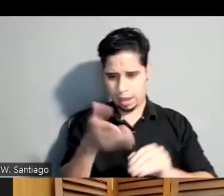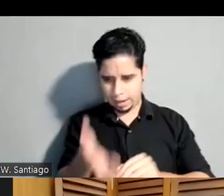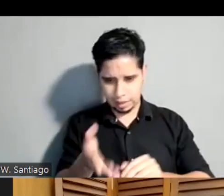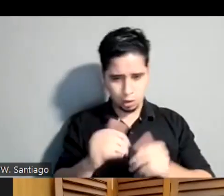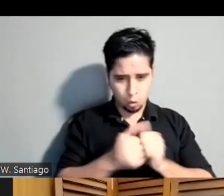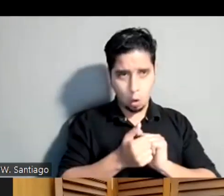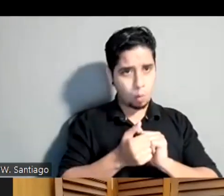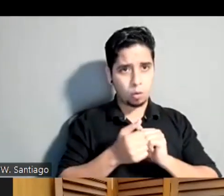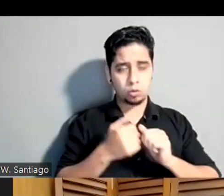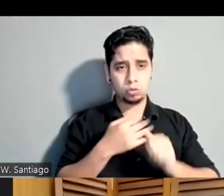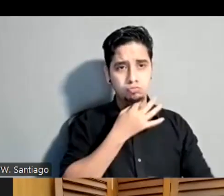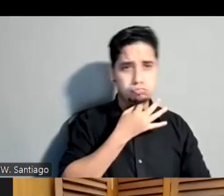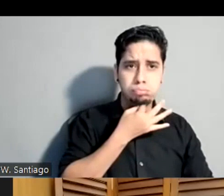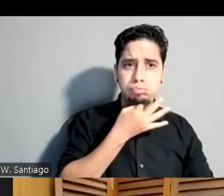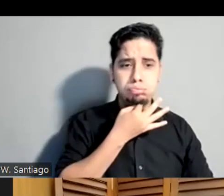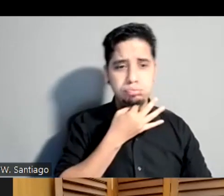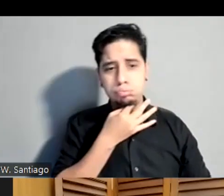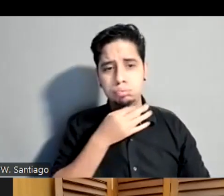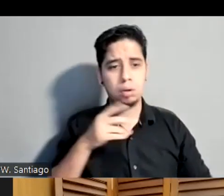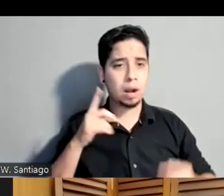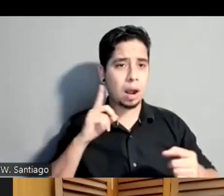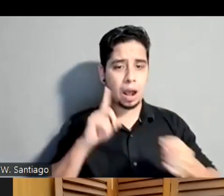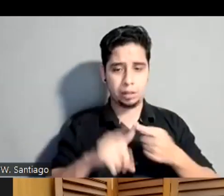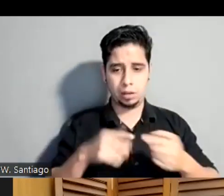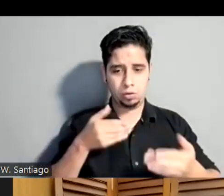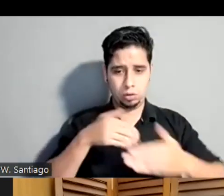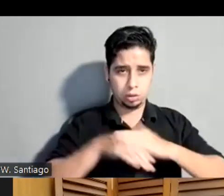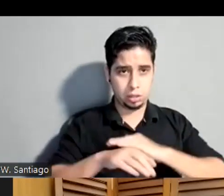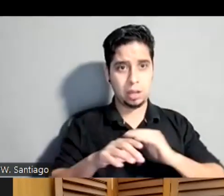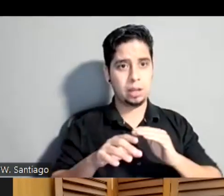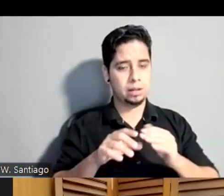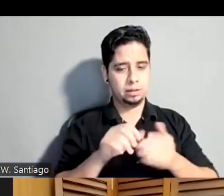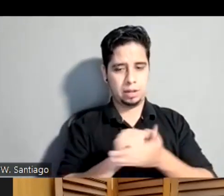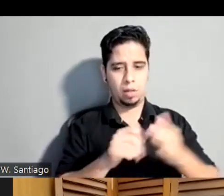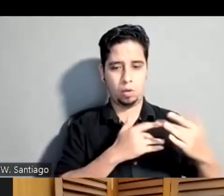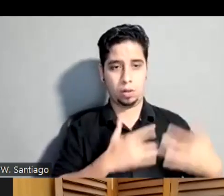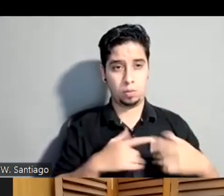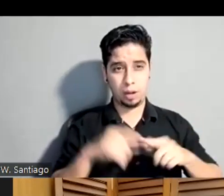esa curiosidad fue lo que me llevó a Sagrado Corazón a empezar con telecomunicaciones.